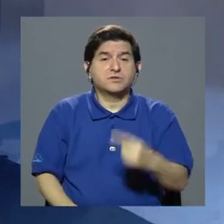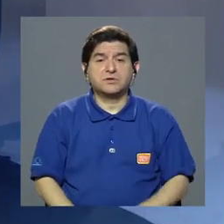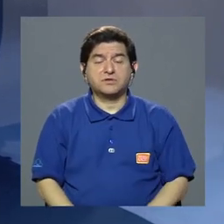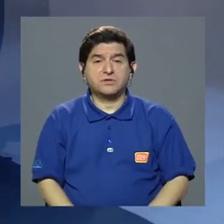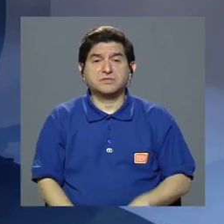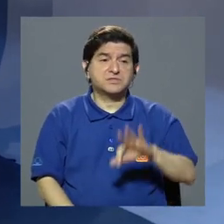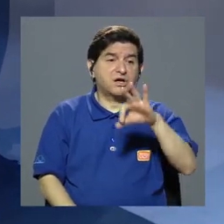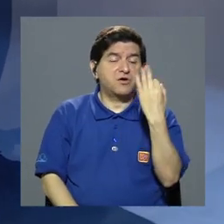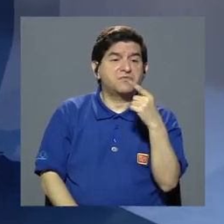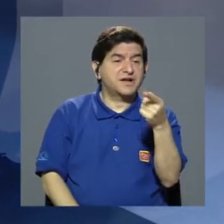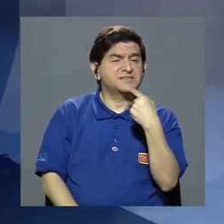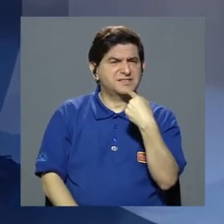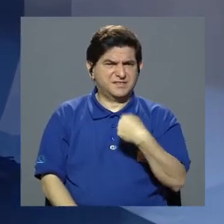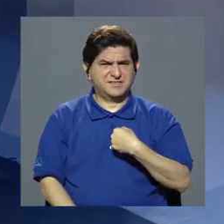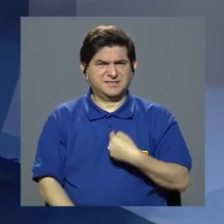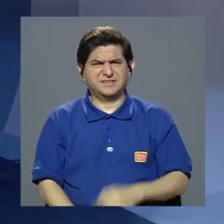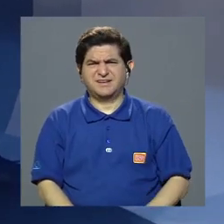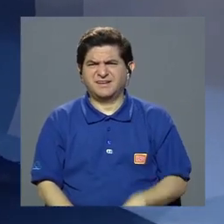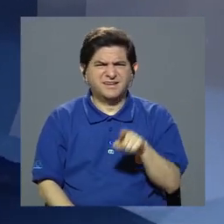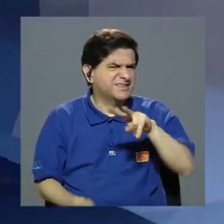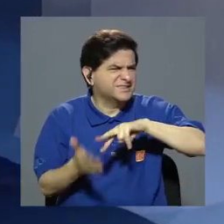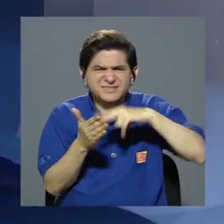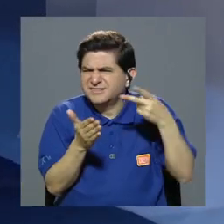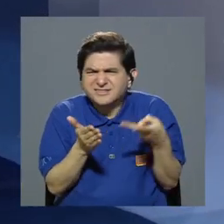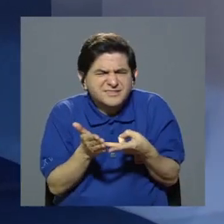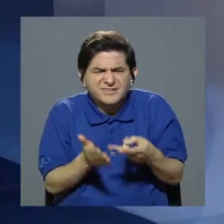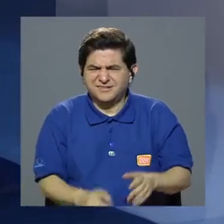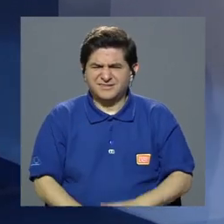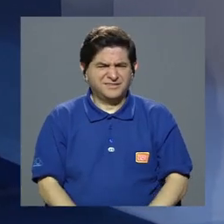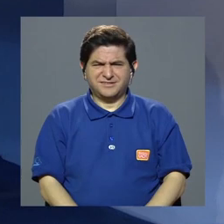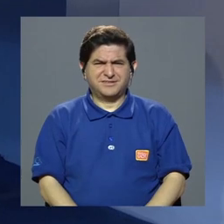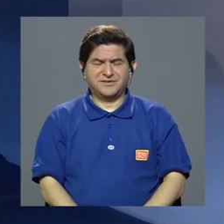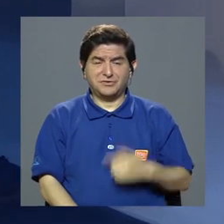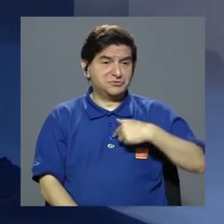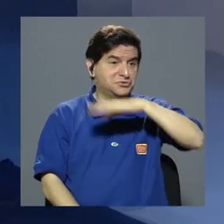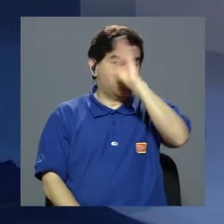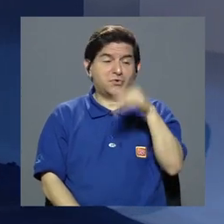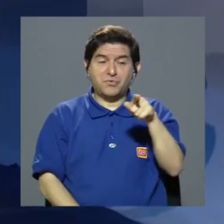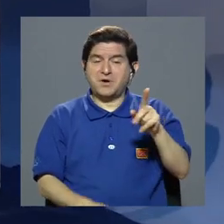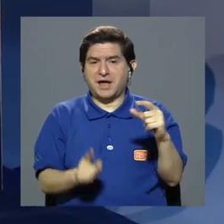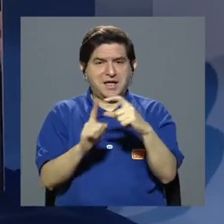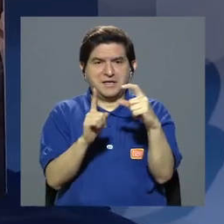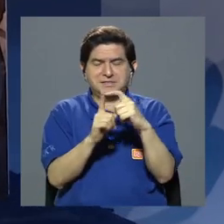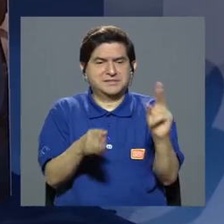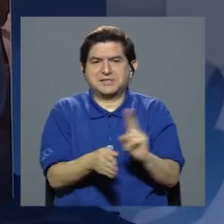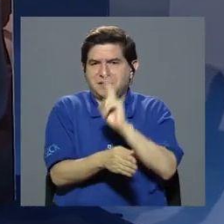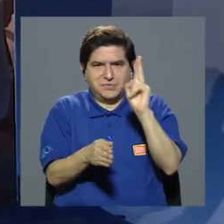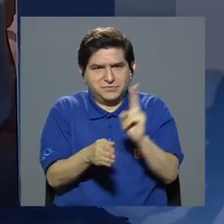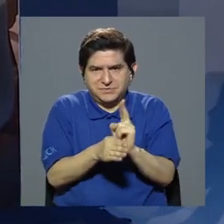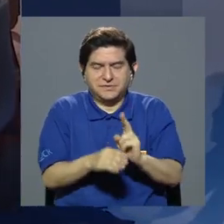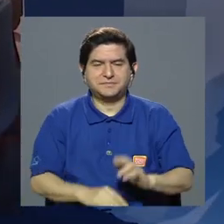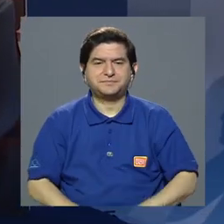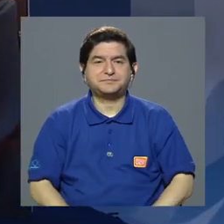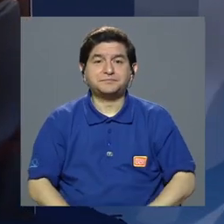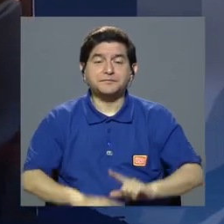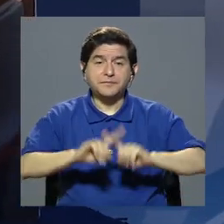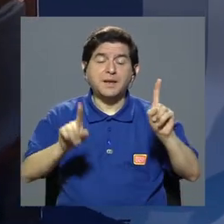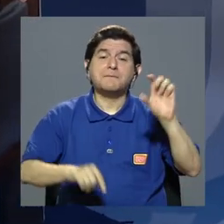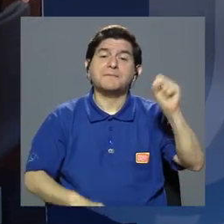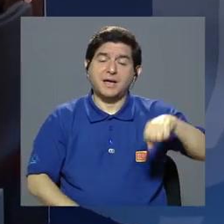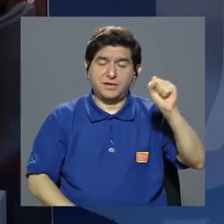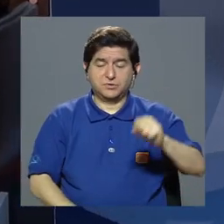y bueno o frases que ellos dicen que no dice a mí que estoy diciendo verdad que yo nunca usaba esas palabras verdad pero éste